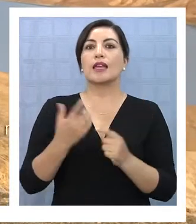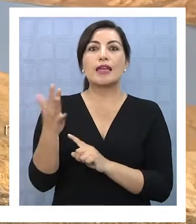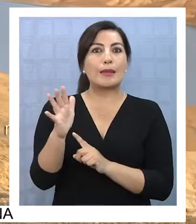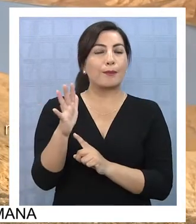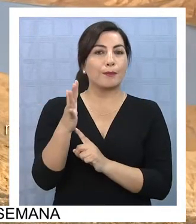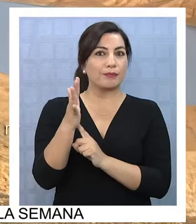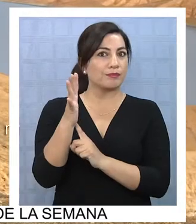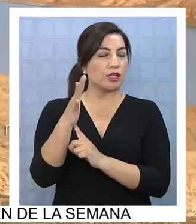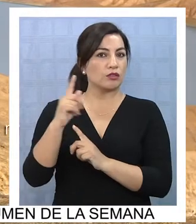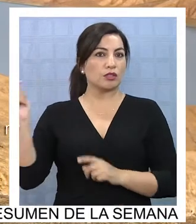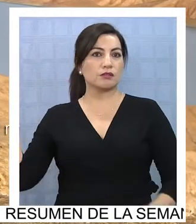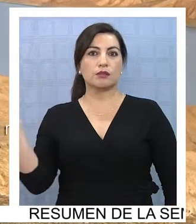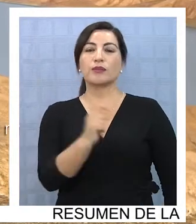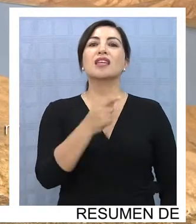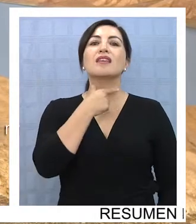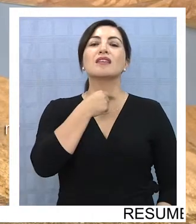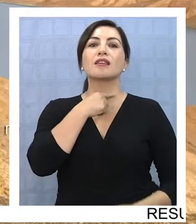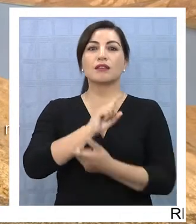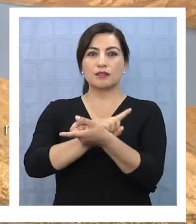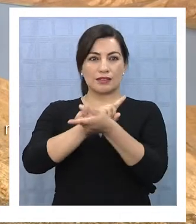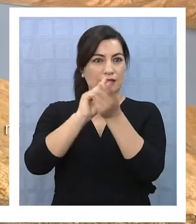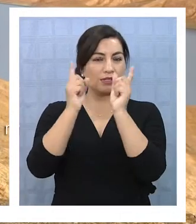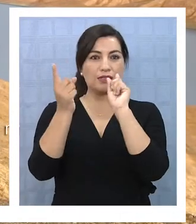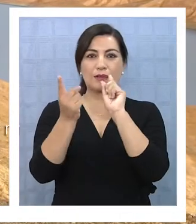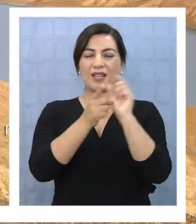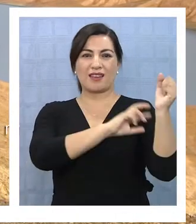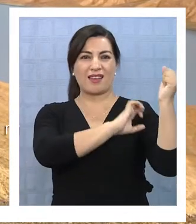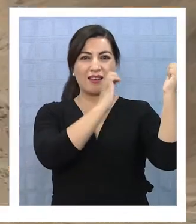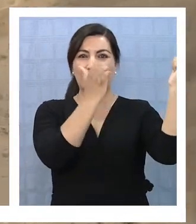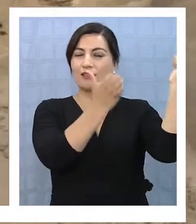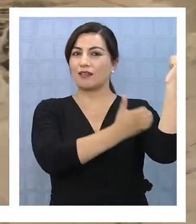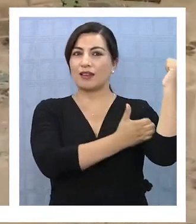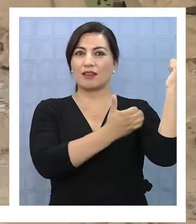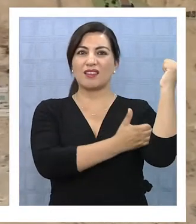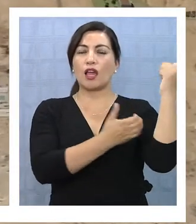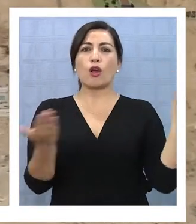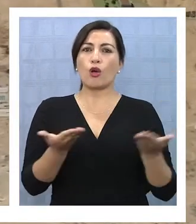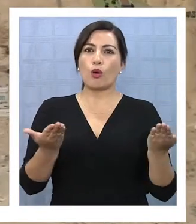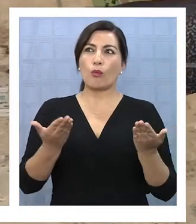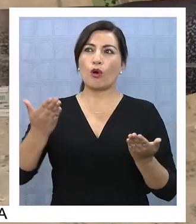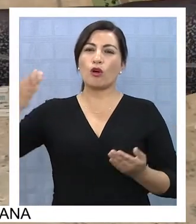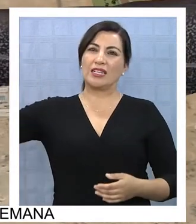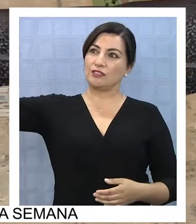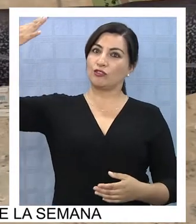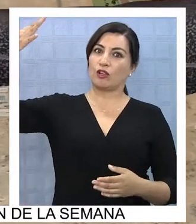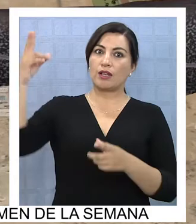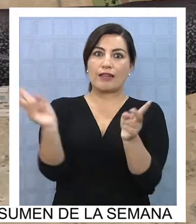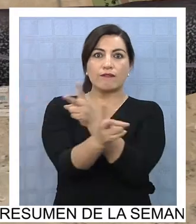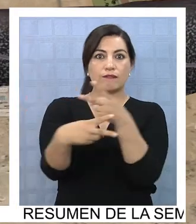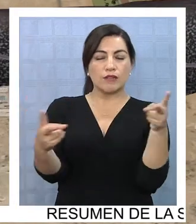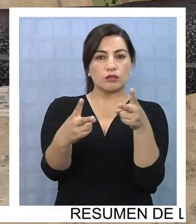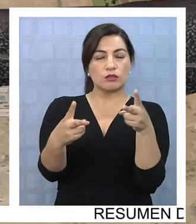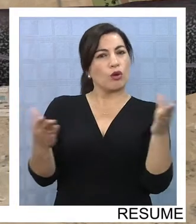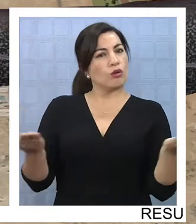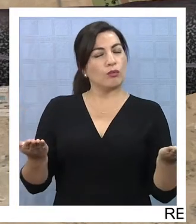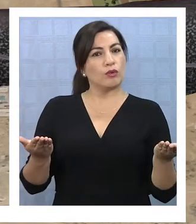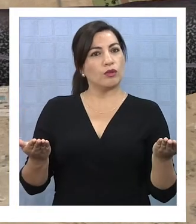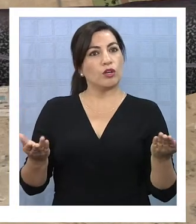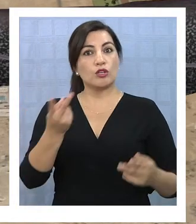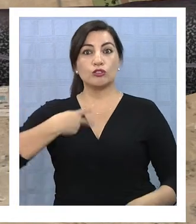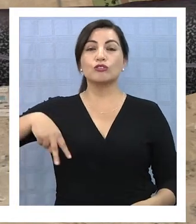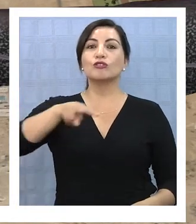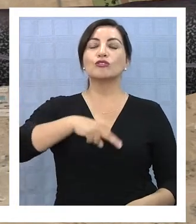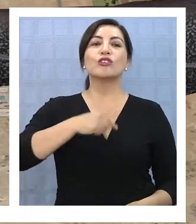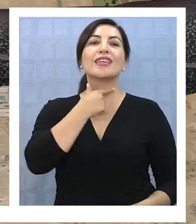Tarapacá busca ser una fuente de energía renovable impulsada por el sol y el viento. Lo que hacemos es poder